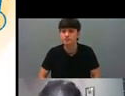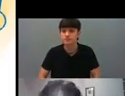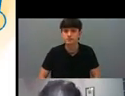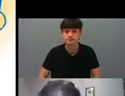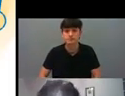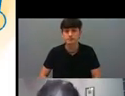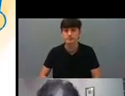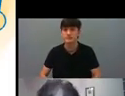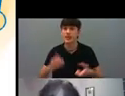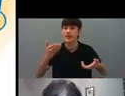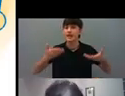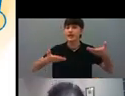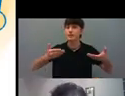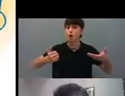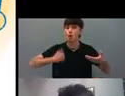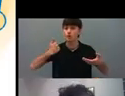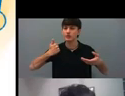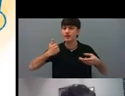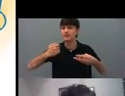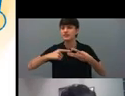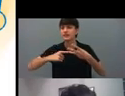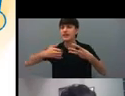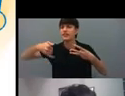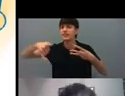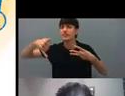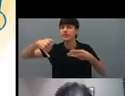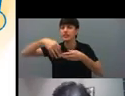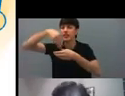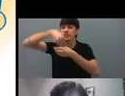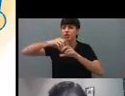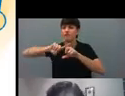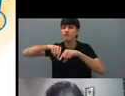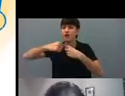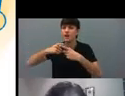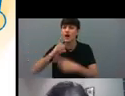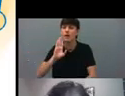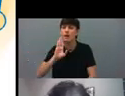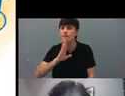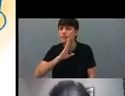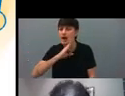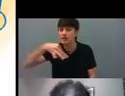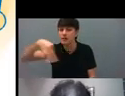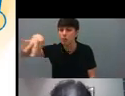Equilibrios, oportunidades y vulnerabilidades de una familia monomarental.